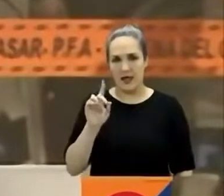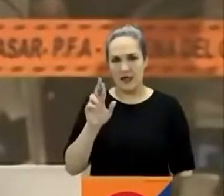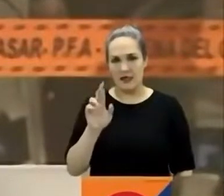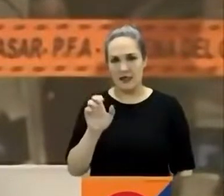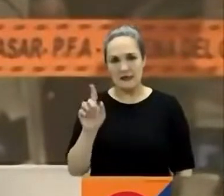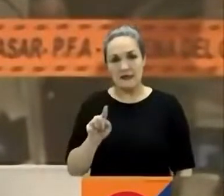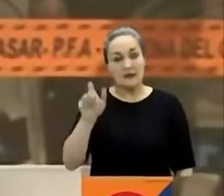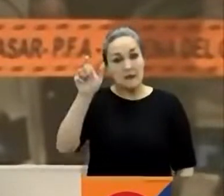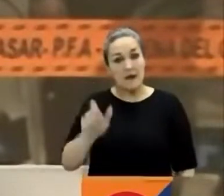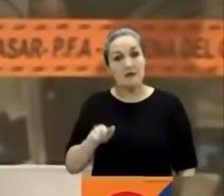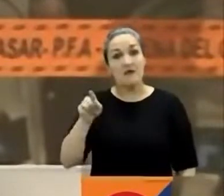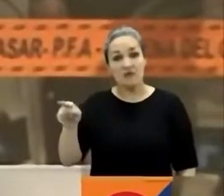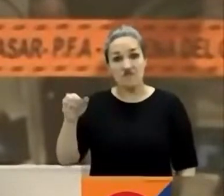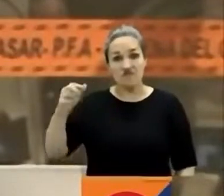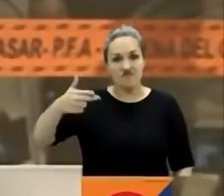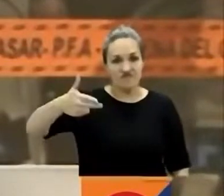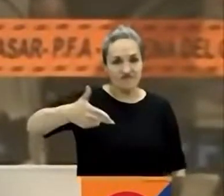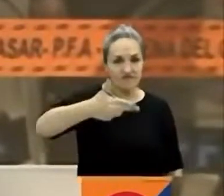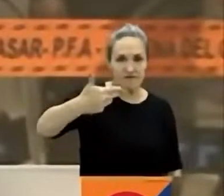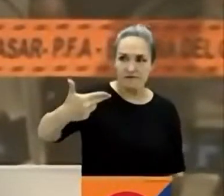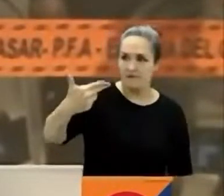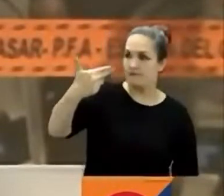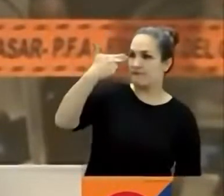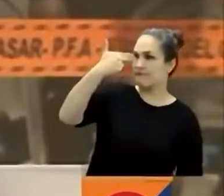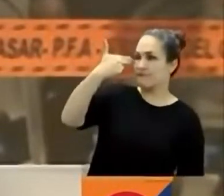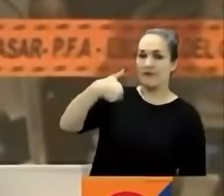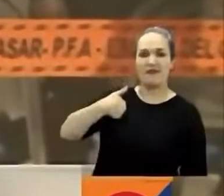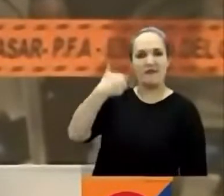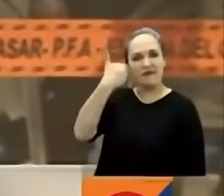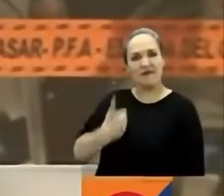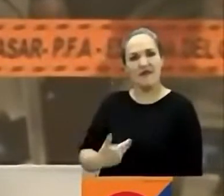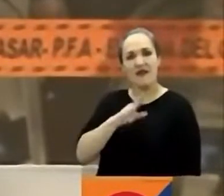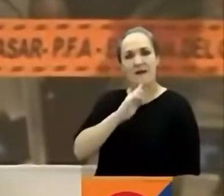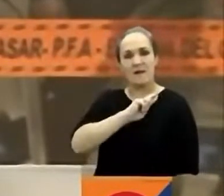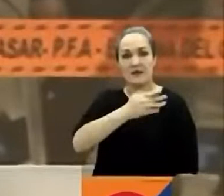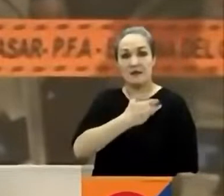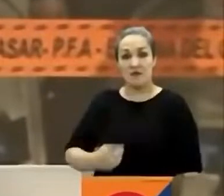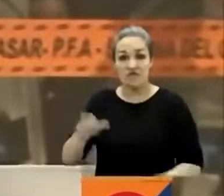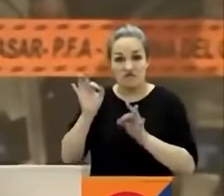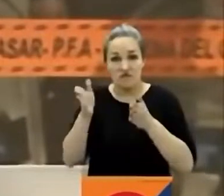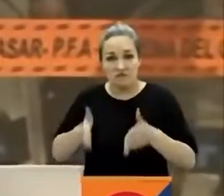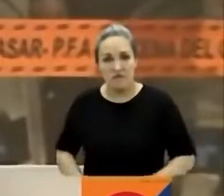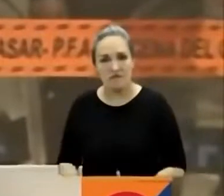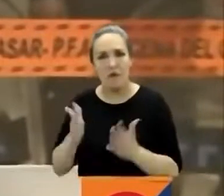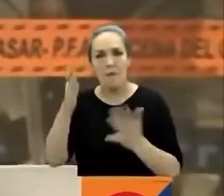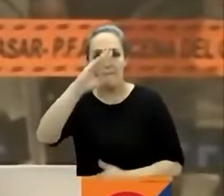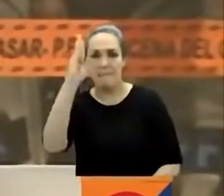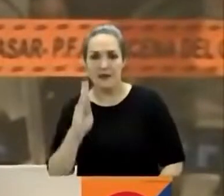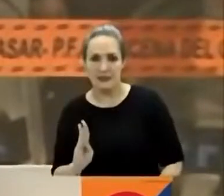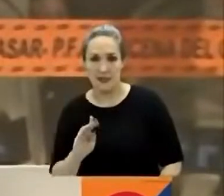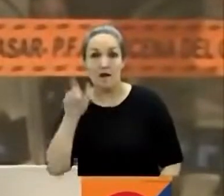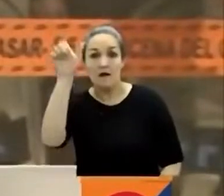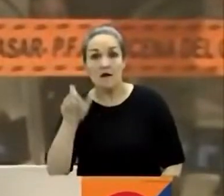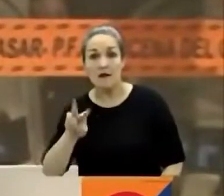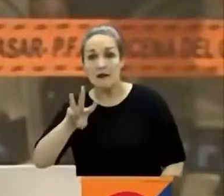que intentó atentar contra la vicepresidenta de Argentina. El hombre de nacionalidad brasileña tiene 35